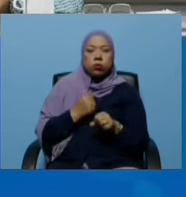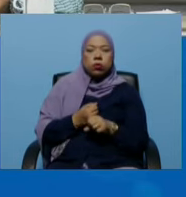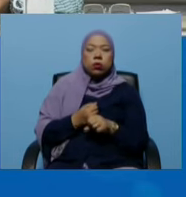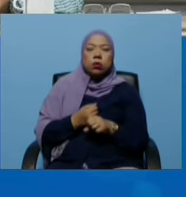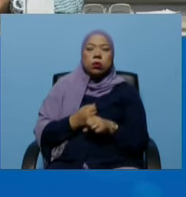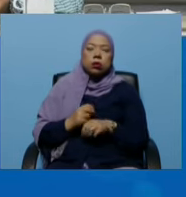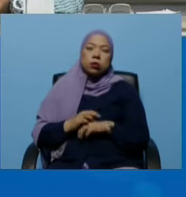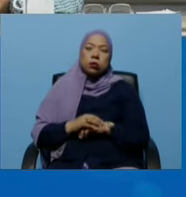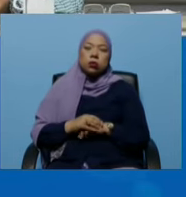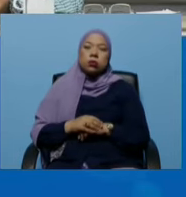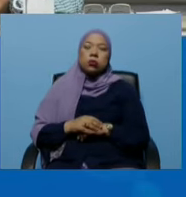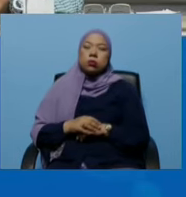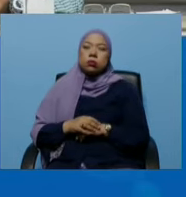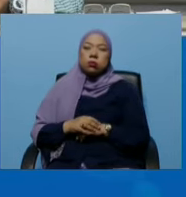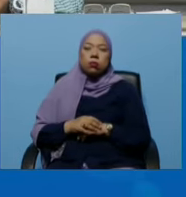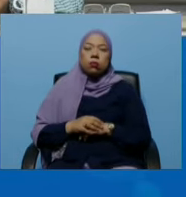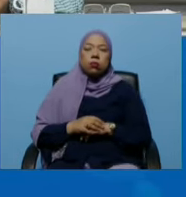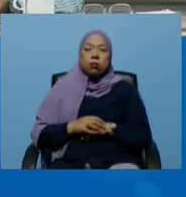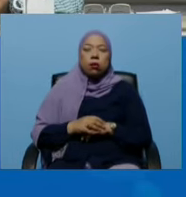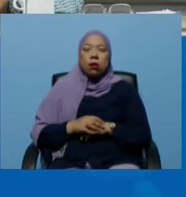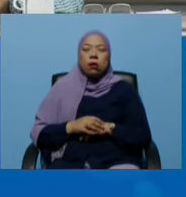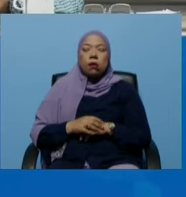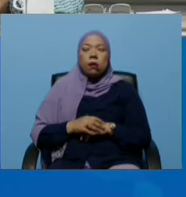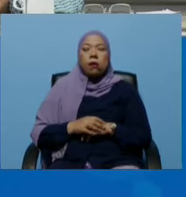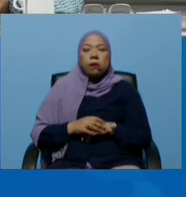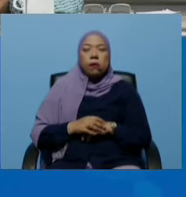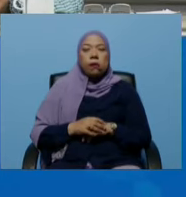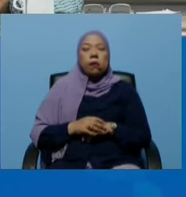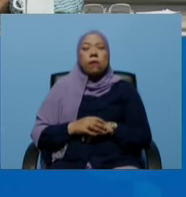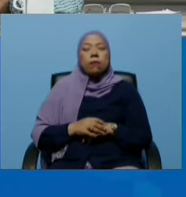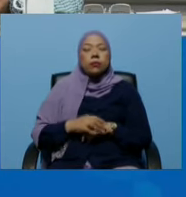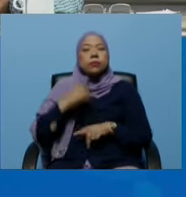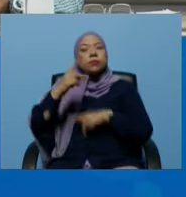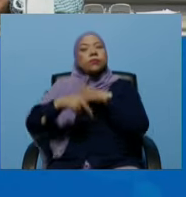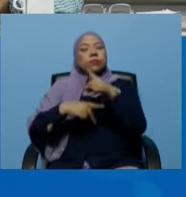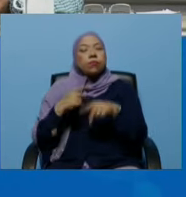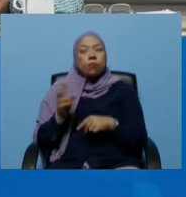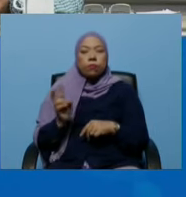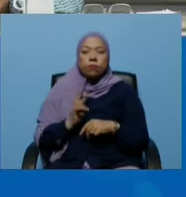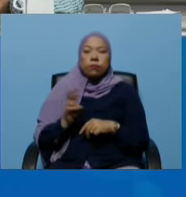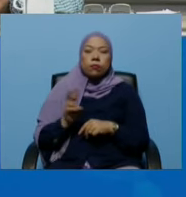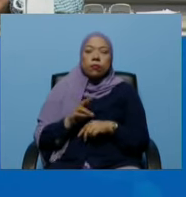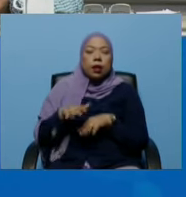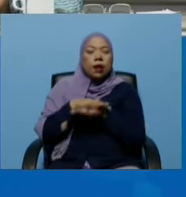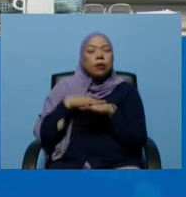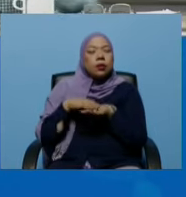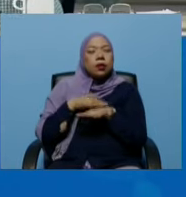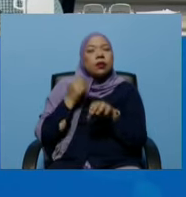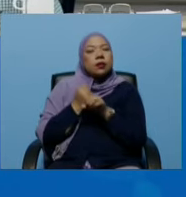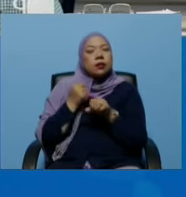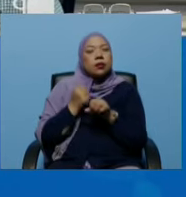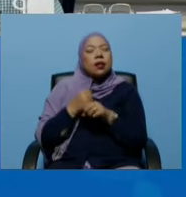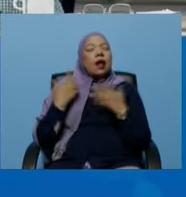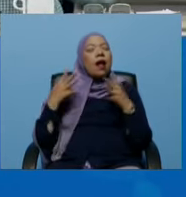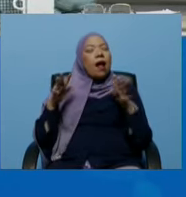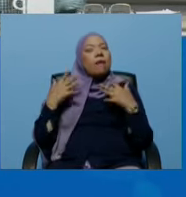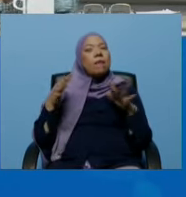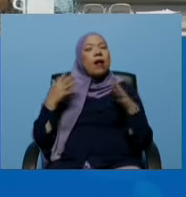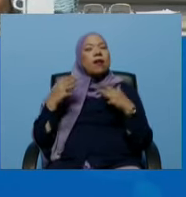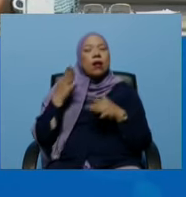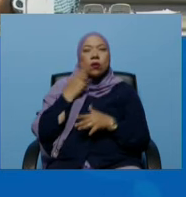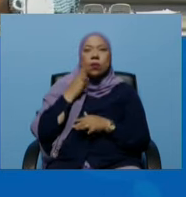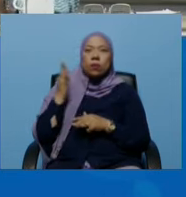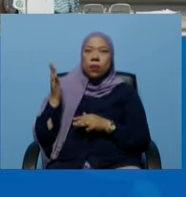casiterita. Tenemos que procesarla en el país. Ministro Héctor Silva, vamos a darle un aplauso al ministro Héctor